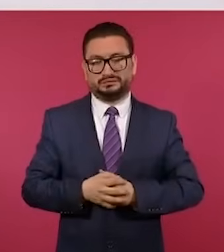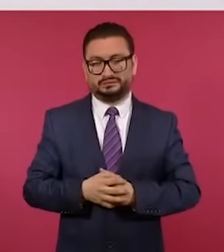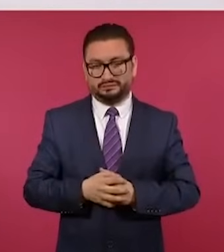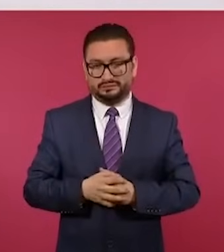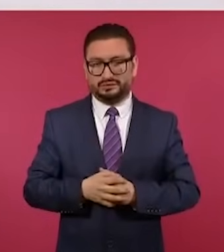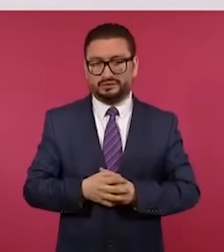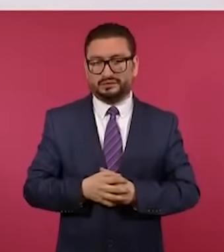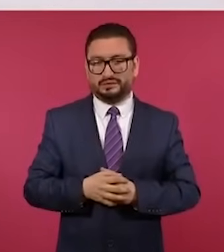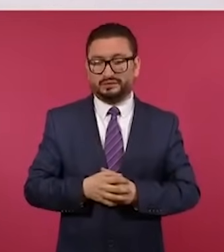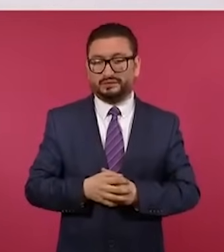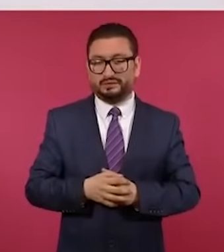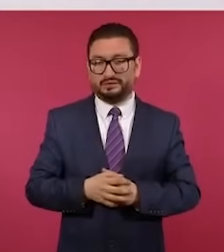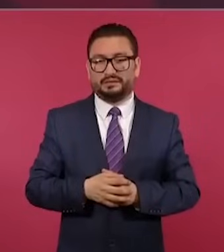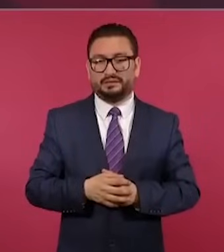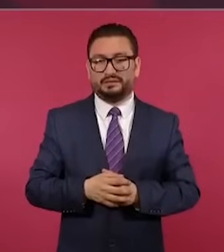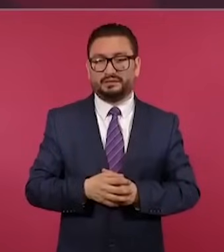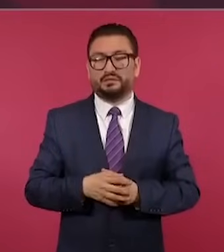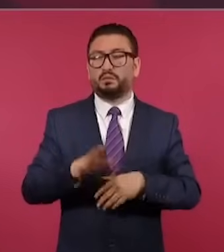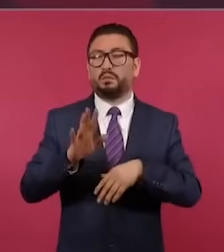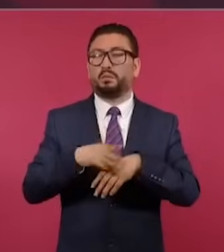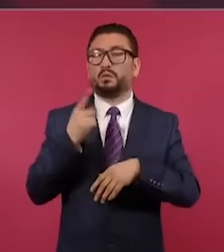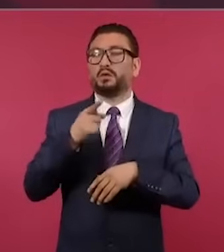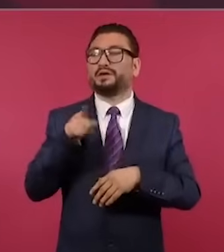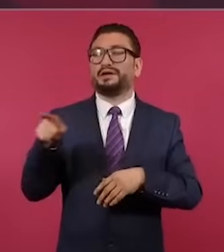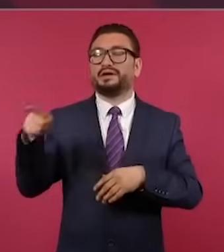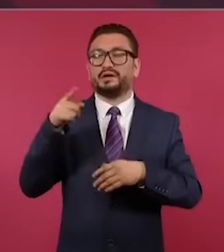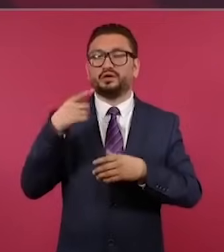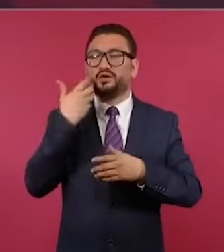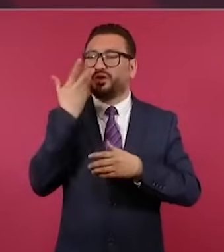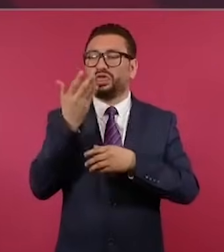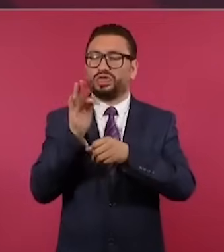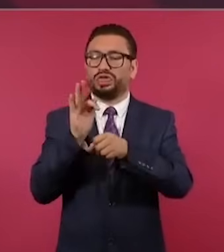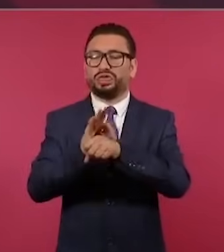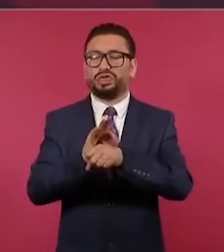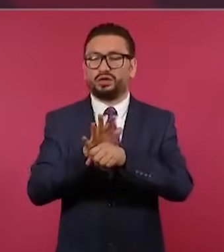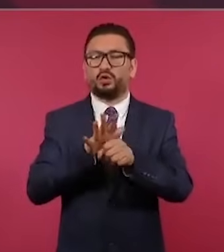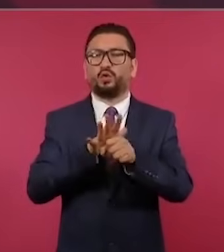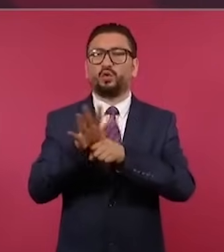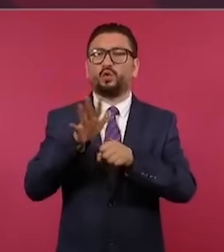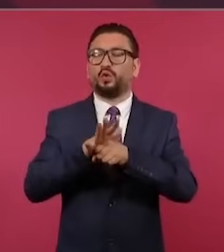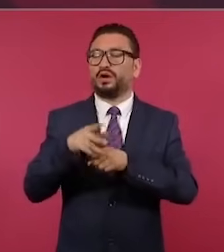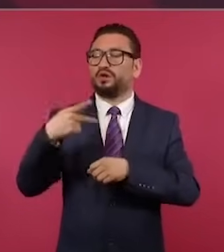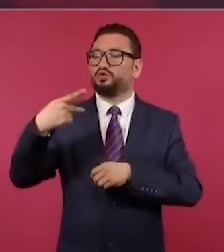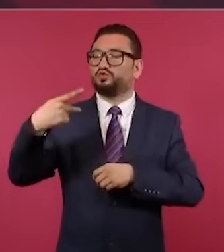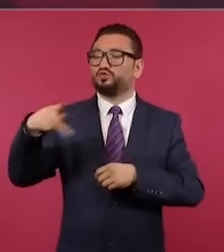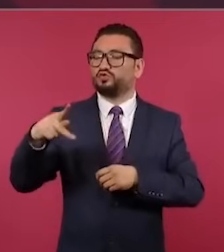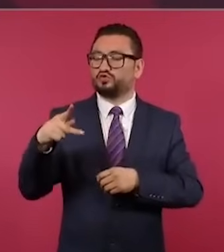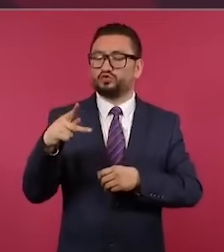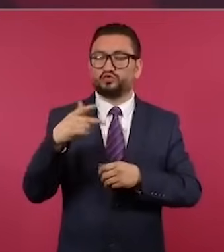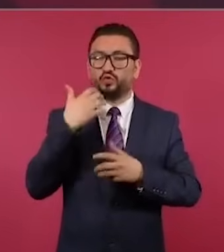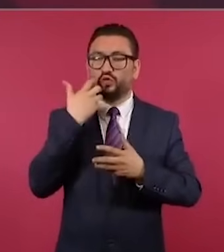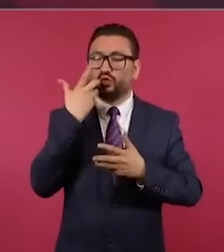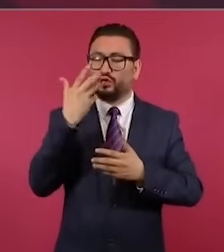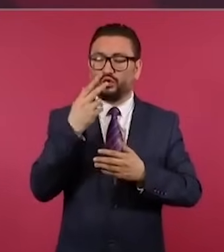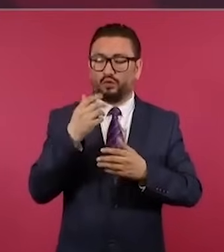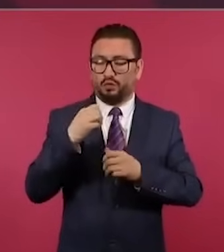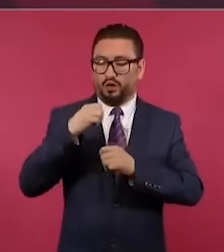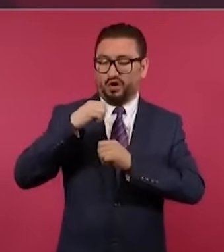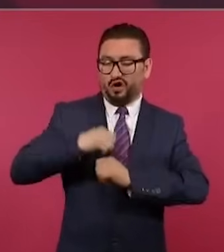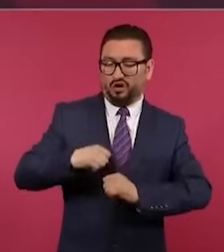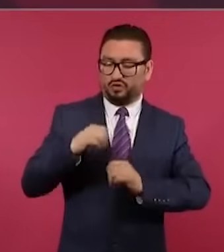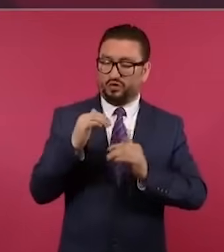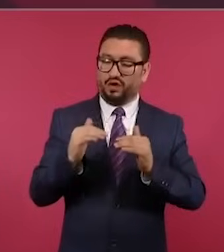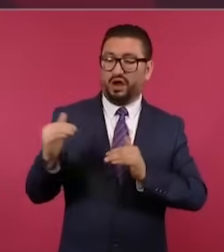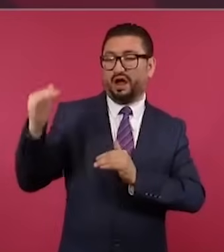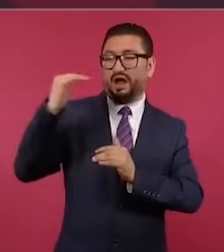ni siquiera por cuestiones políticas, porque lo que están defendiendo son privilegios que